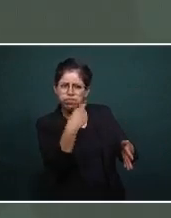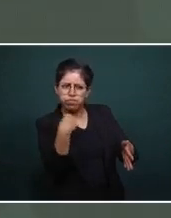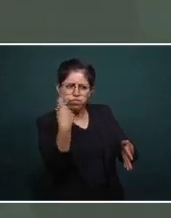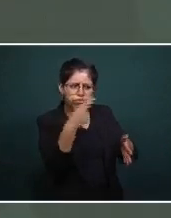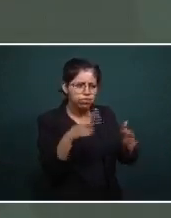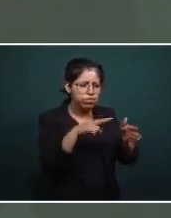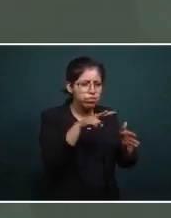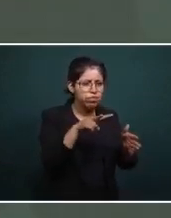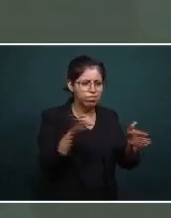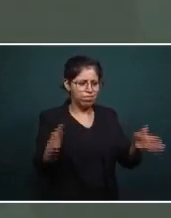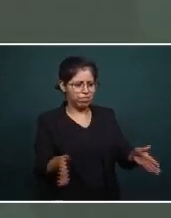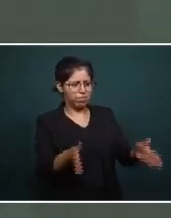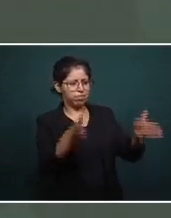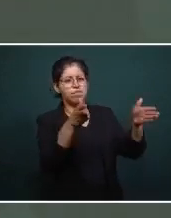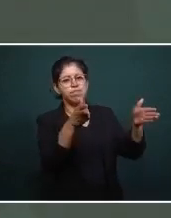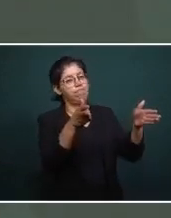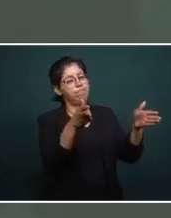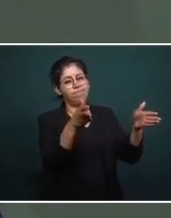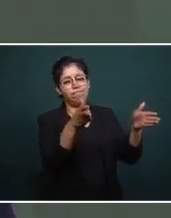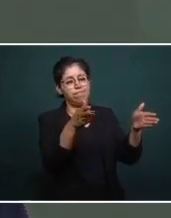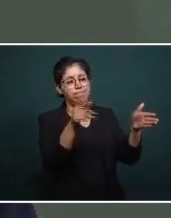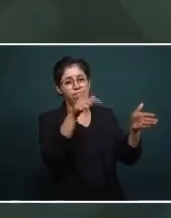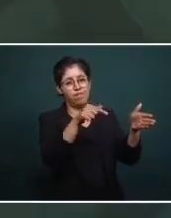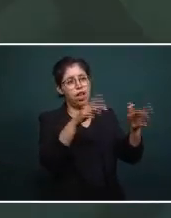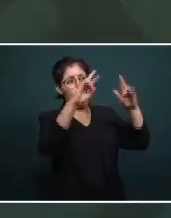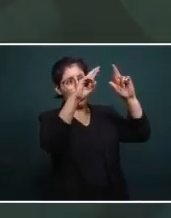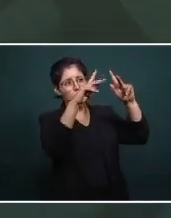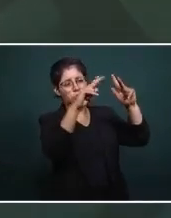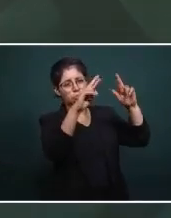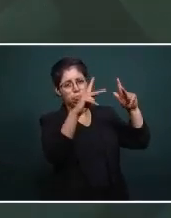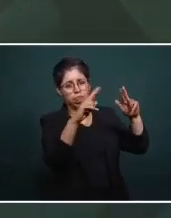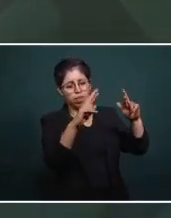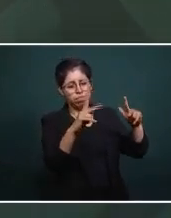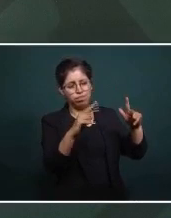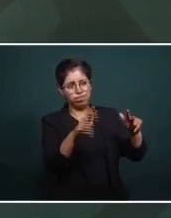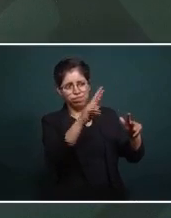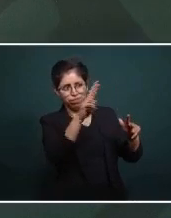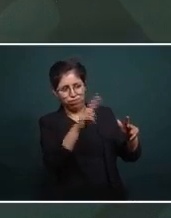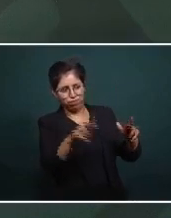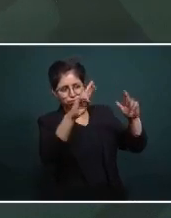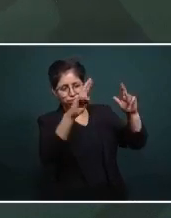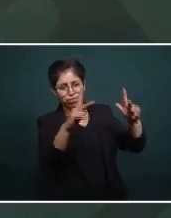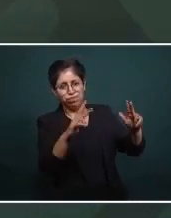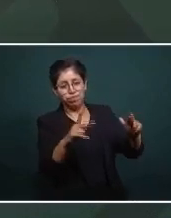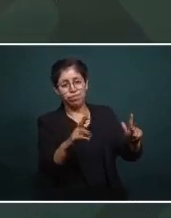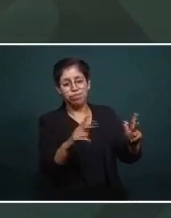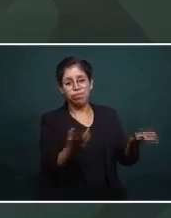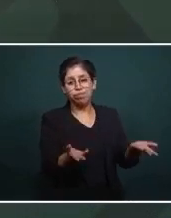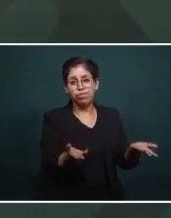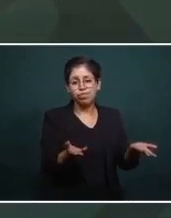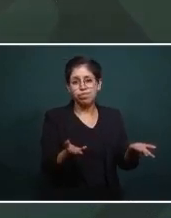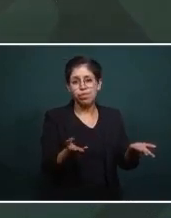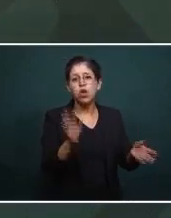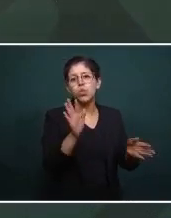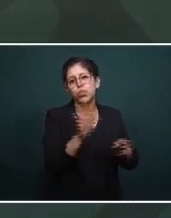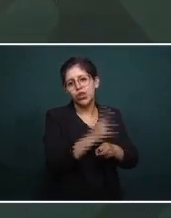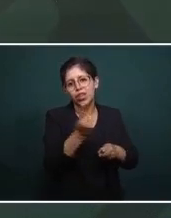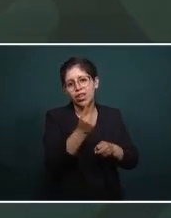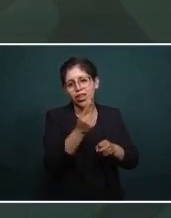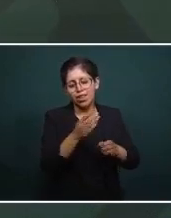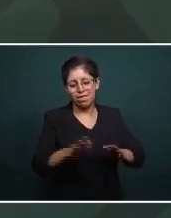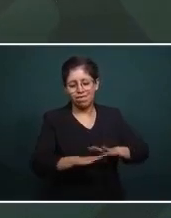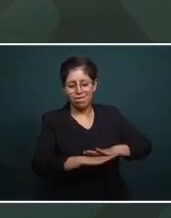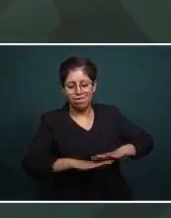hospital inconcluso, y resulta que ya está fracturado, porque se hizo en